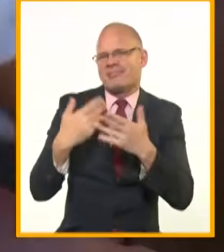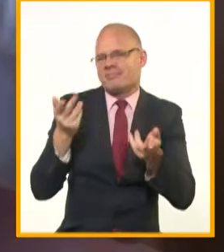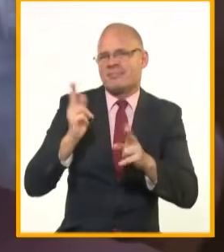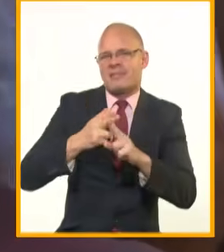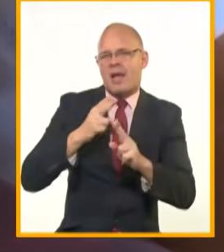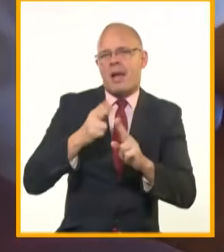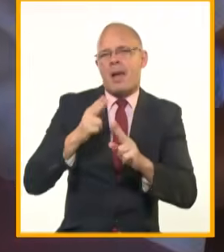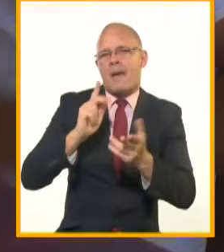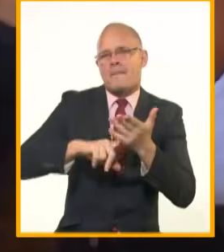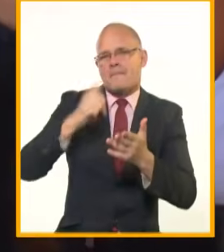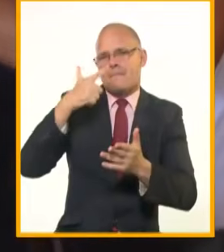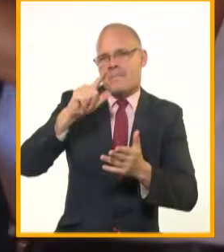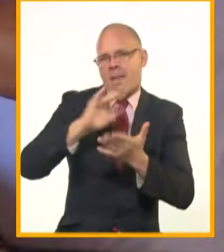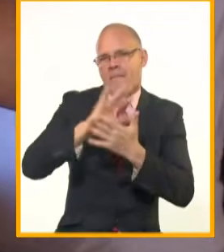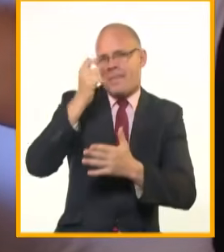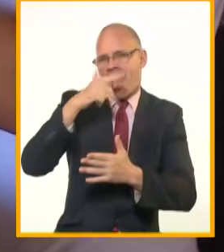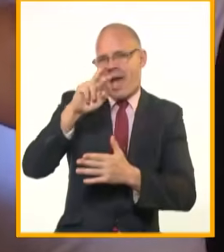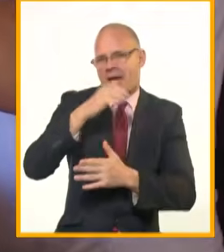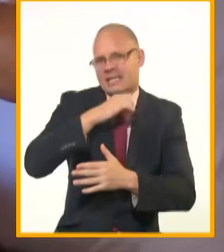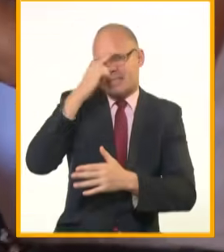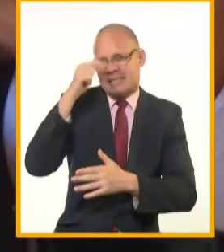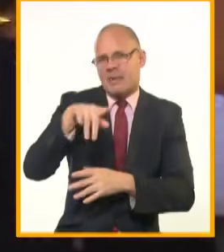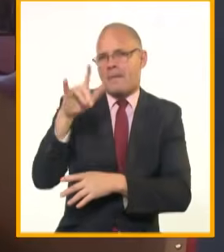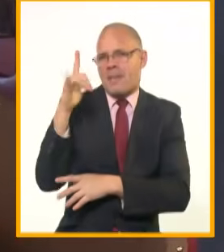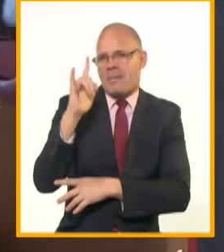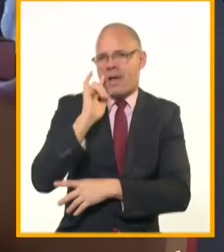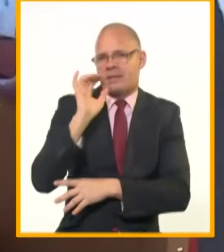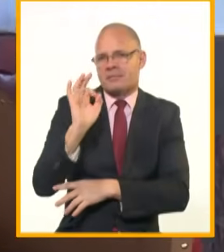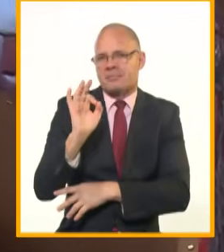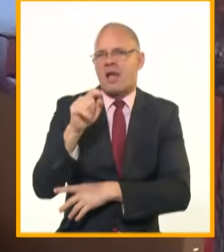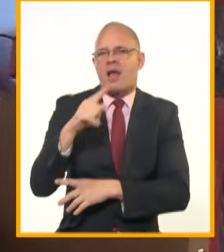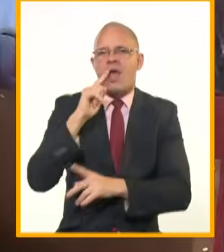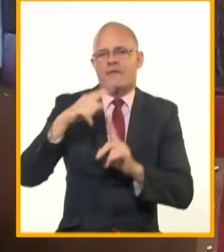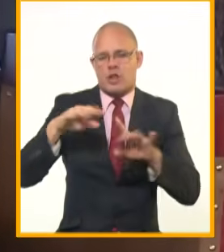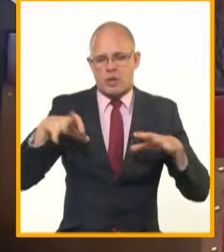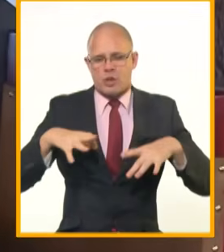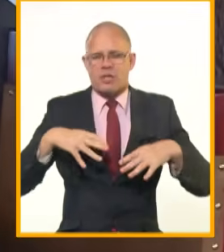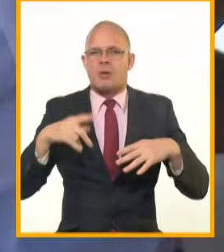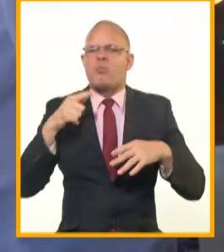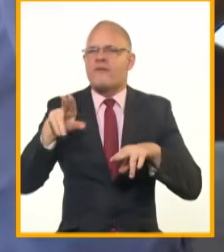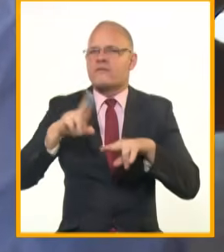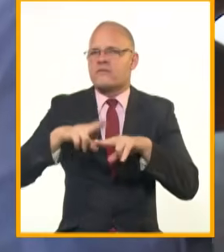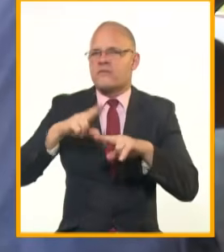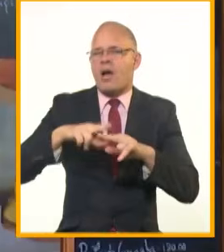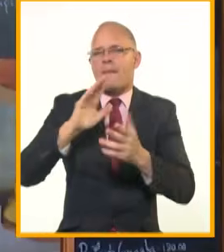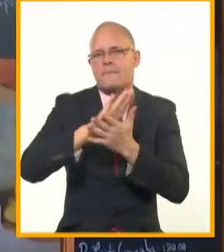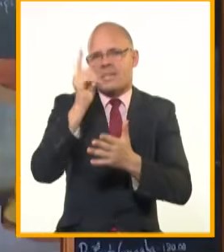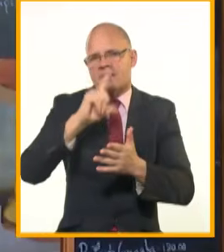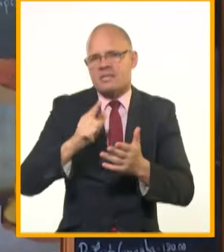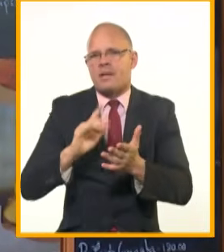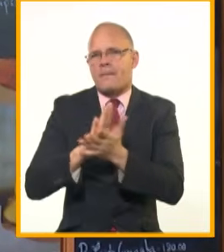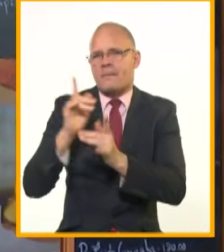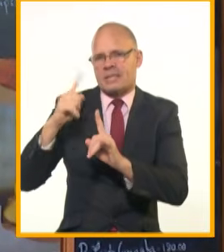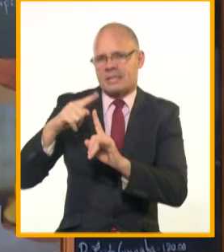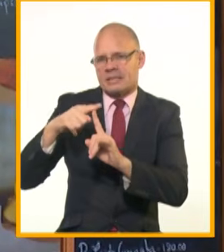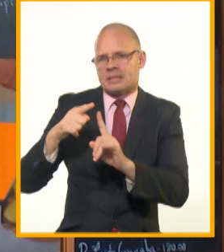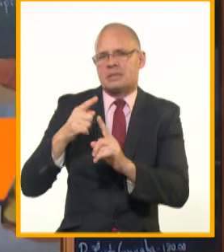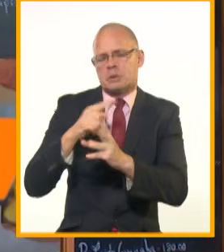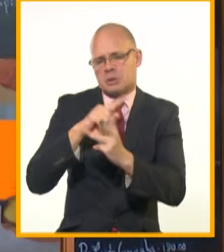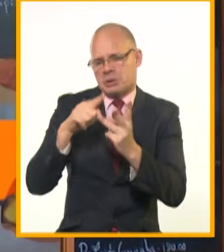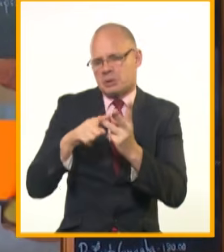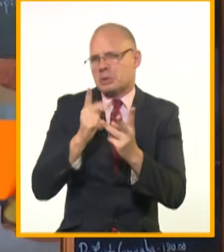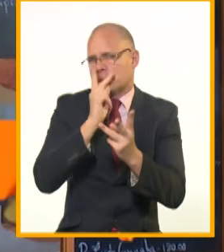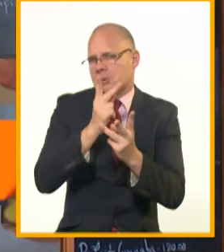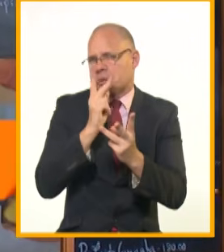país y su presencia se siente con fuerza en el corredor turístico que abarca La Habana, Mayabeque y Matanzas. Como bien